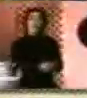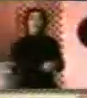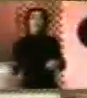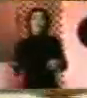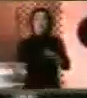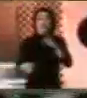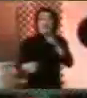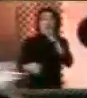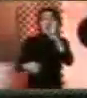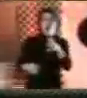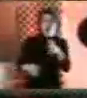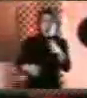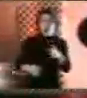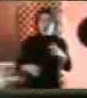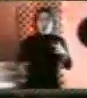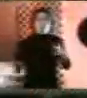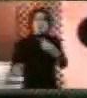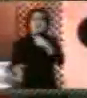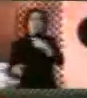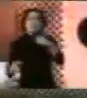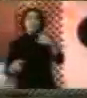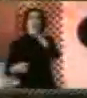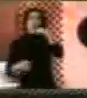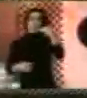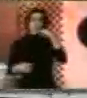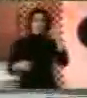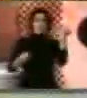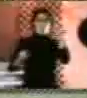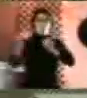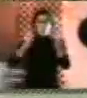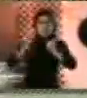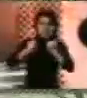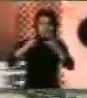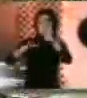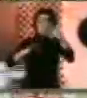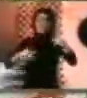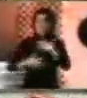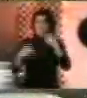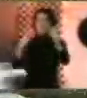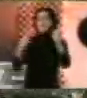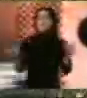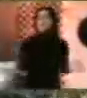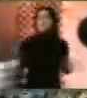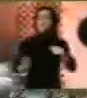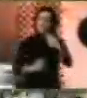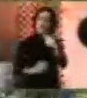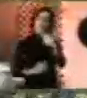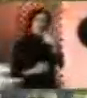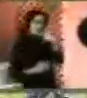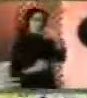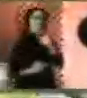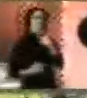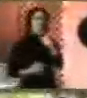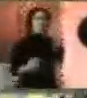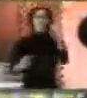A eso tienen que juzgar menores que matan porque son los más valientes. Que hable, que